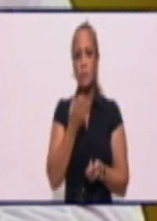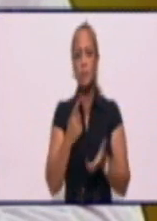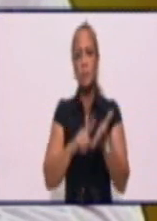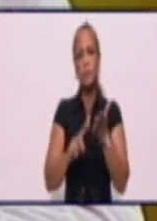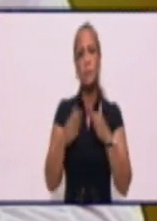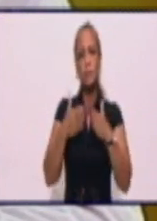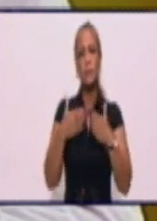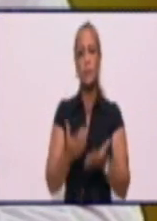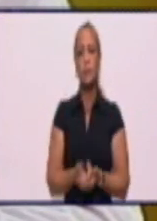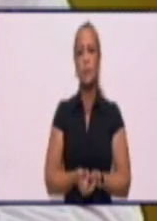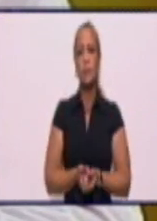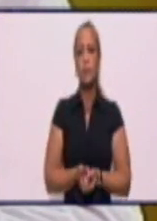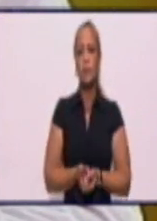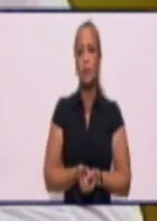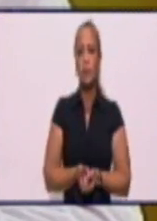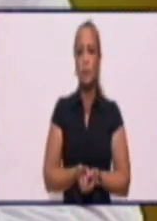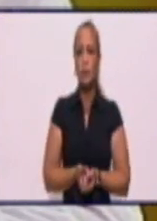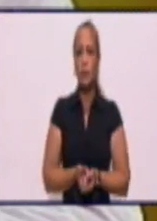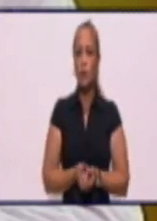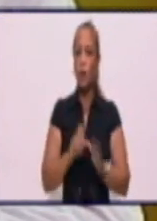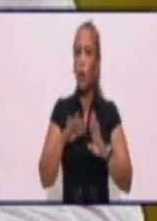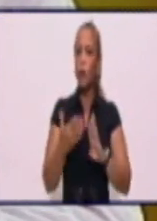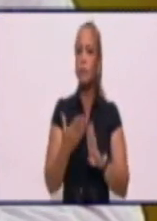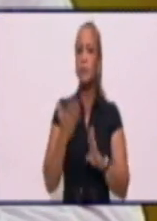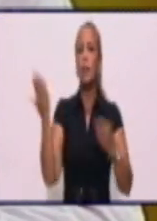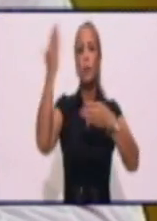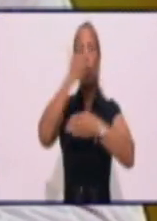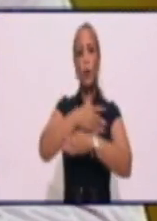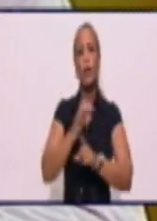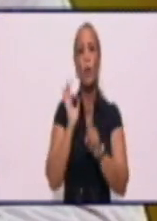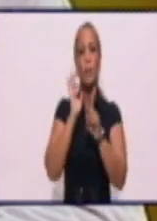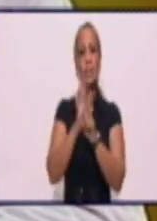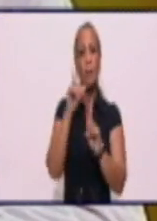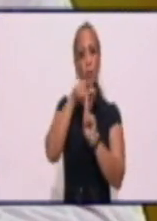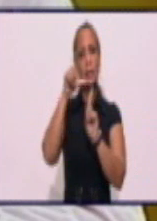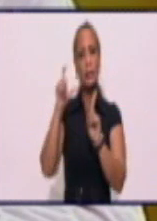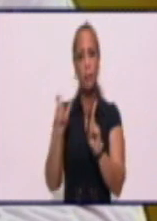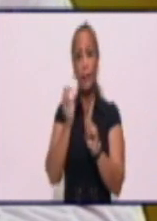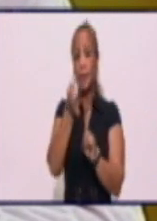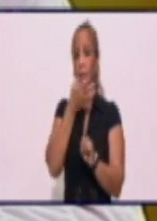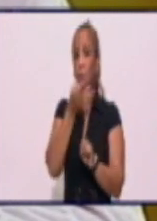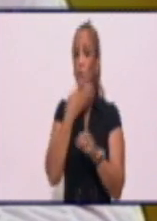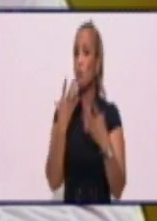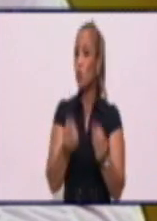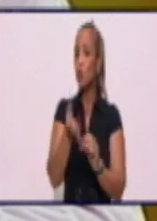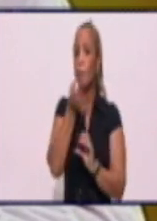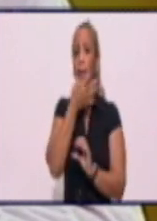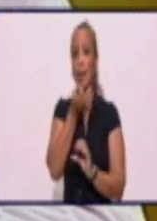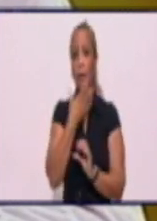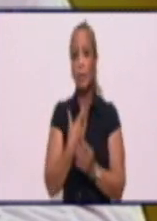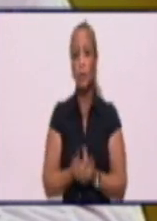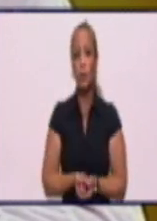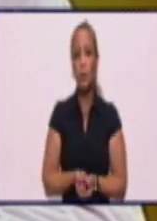está muy afectado con el tema del bloqueo. Si comenzamos con el tema de los medicamentos, muchos medicamentos